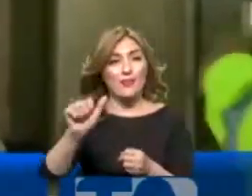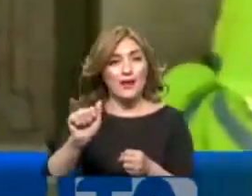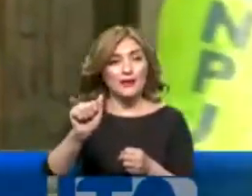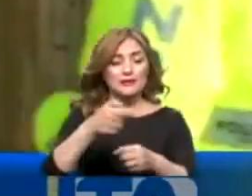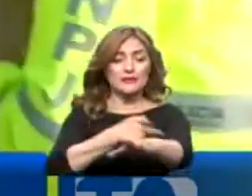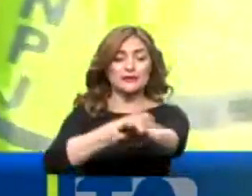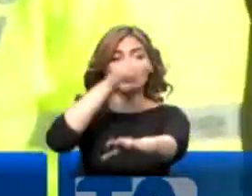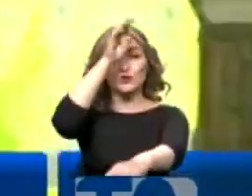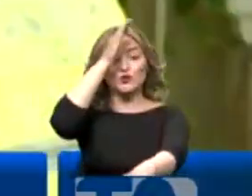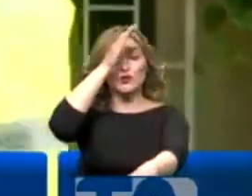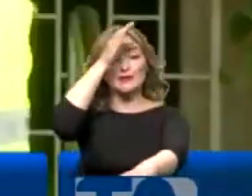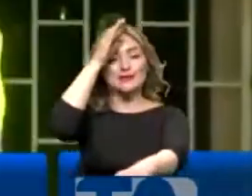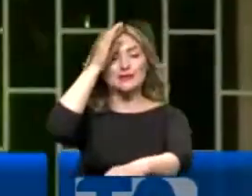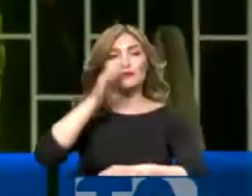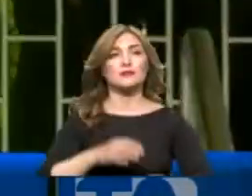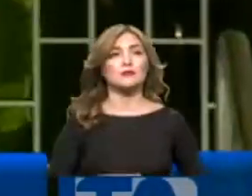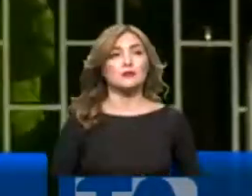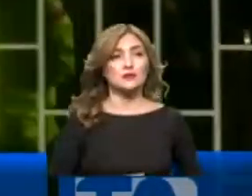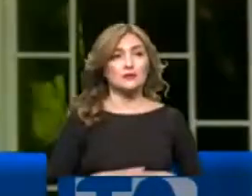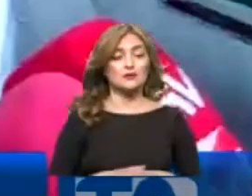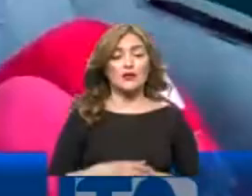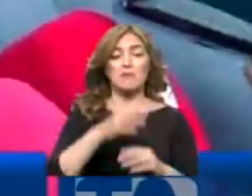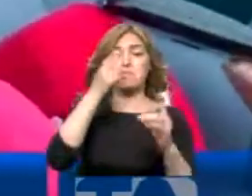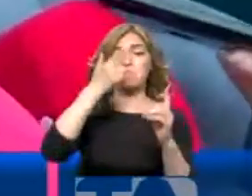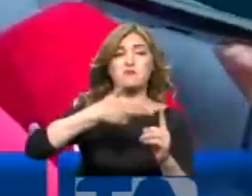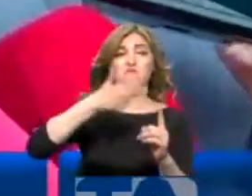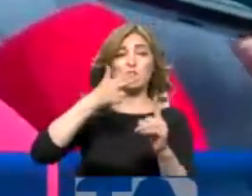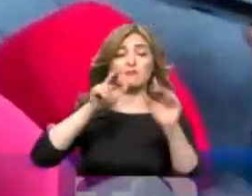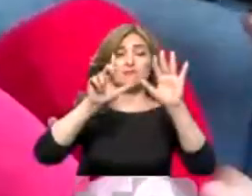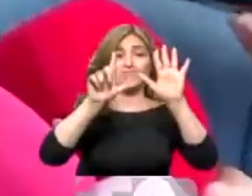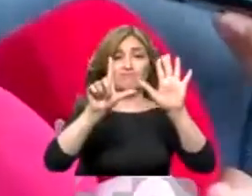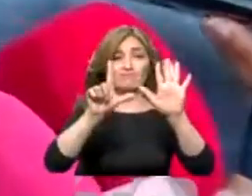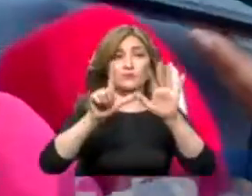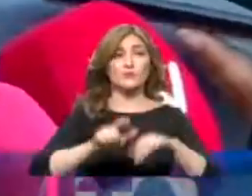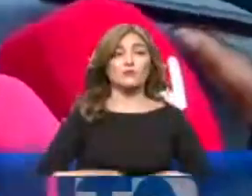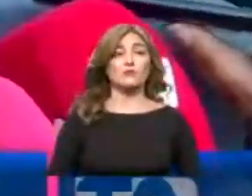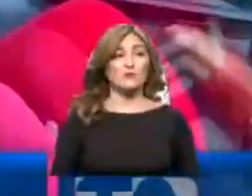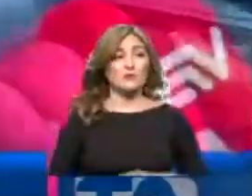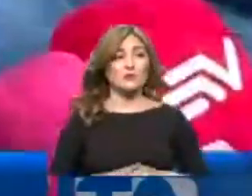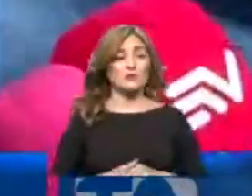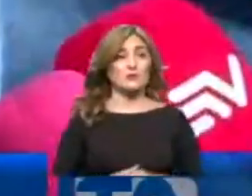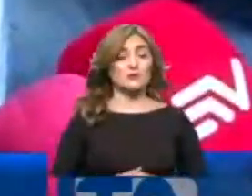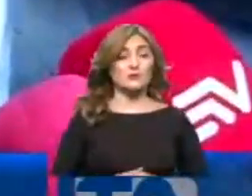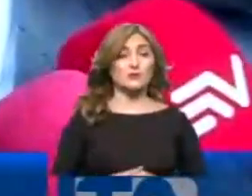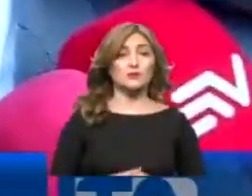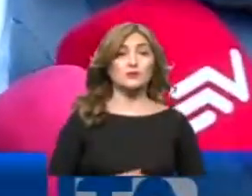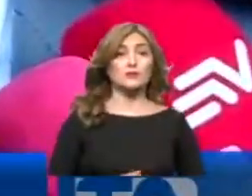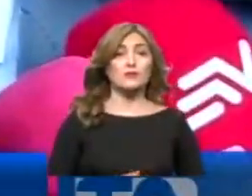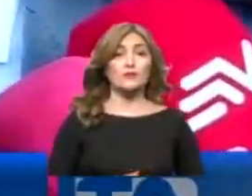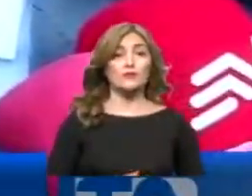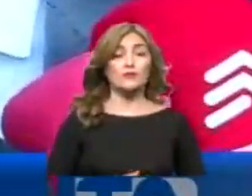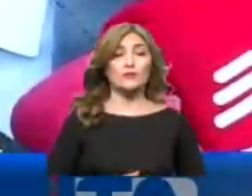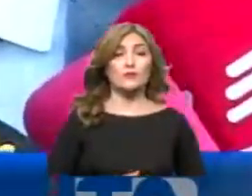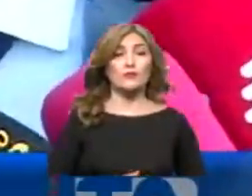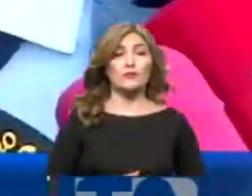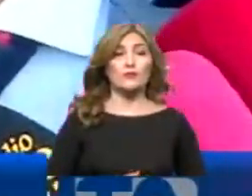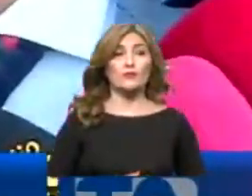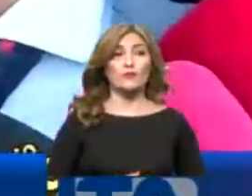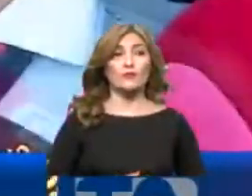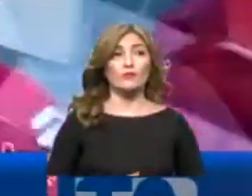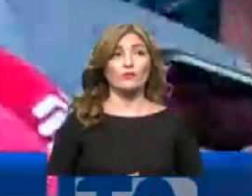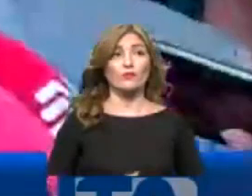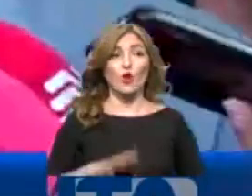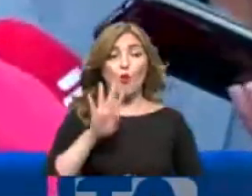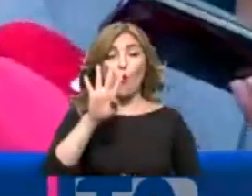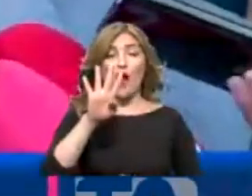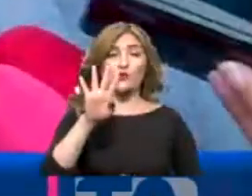sea intervenido. Son 7 los impactos que se han constatado en el vehículo. Aproximadamente 4 o 5 les habrían impactado en su